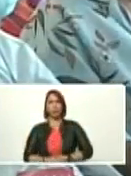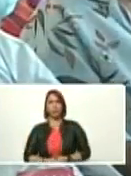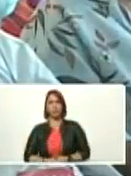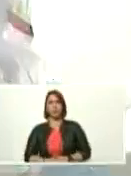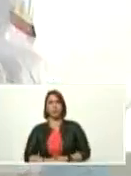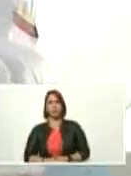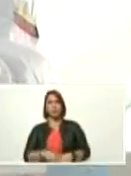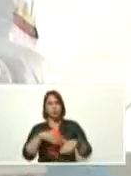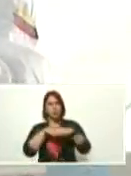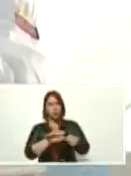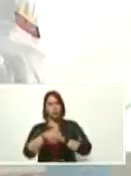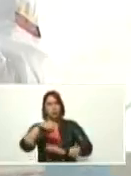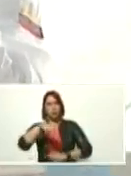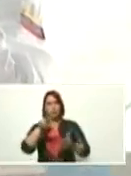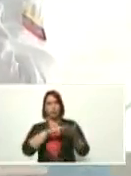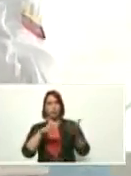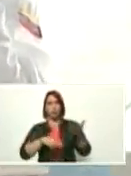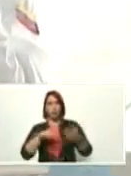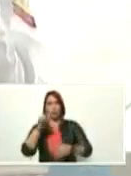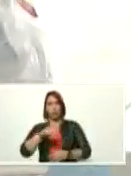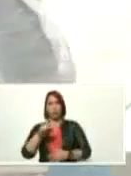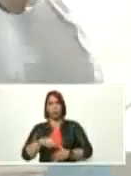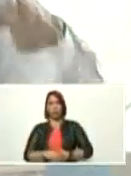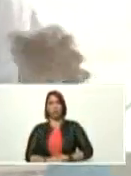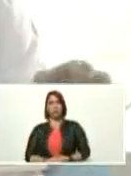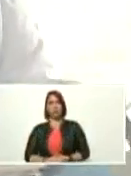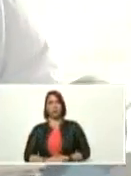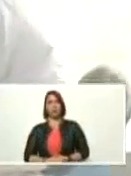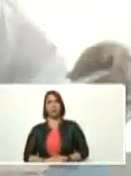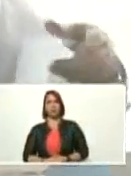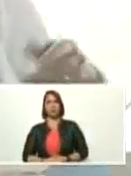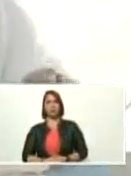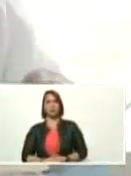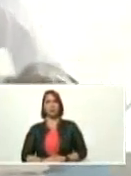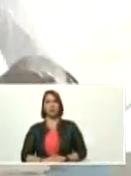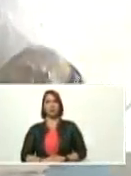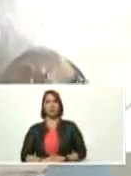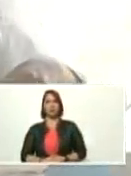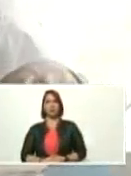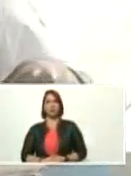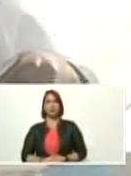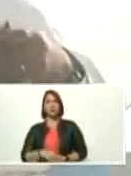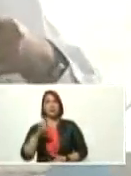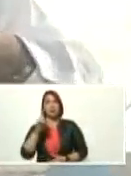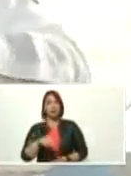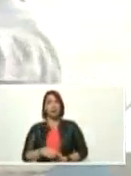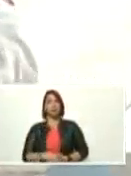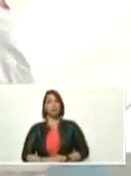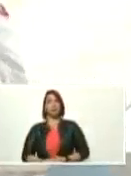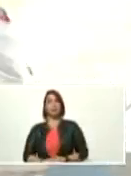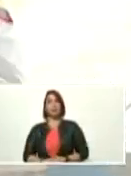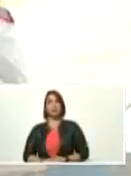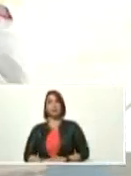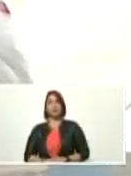Guárdame para leerlo esta noche. Se ve interesante, Ernesto. Igualmente Alejandro